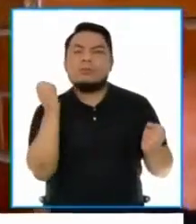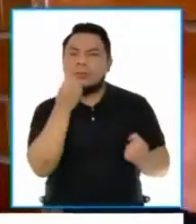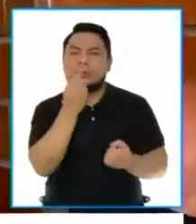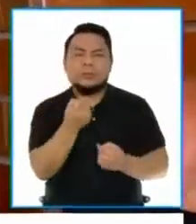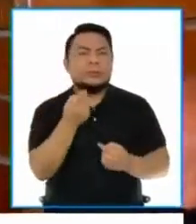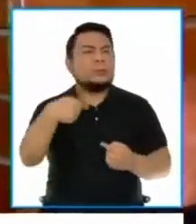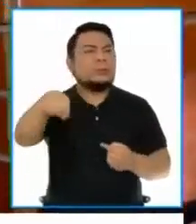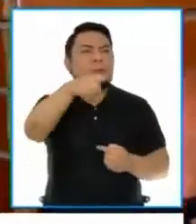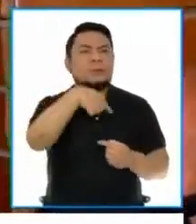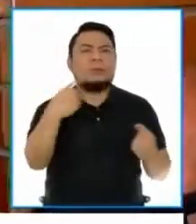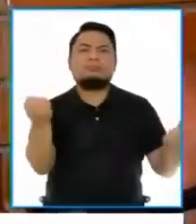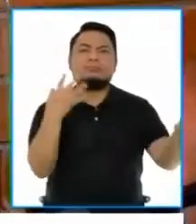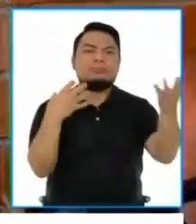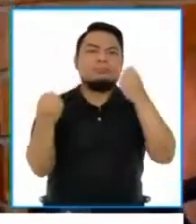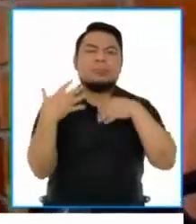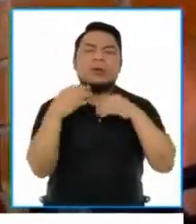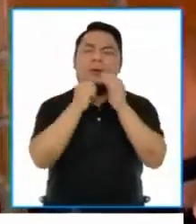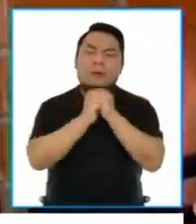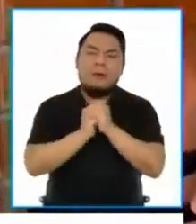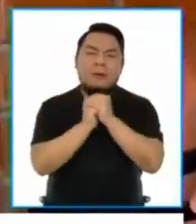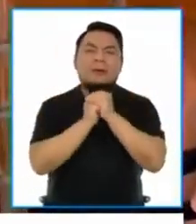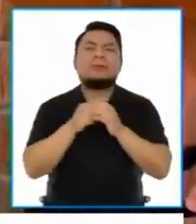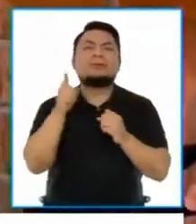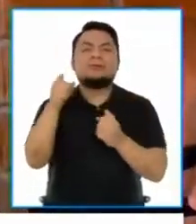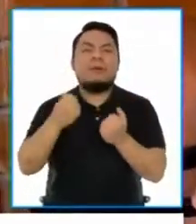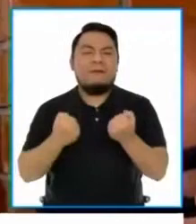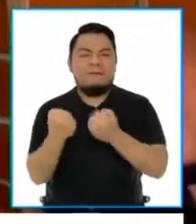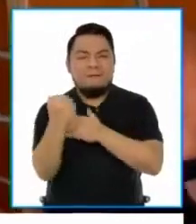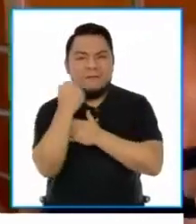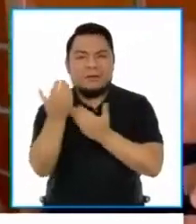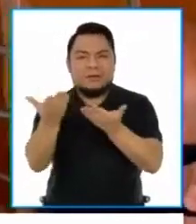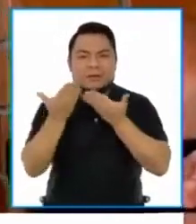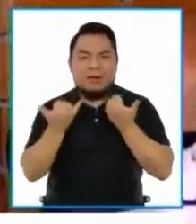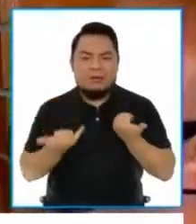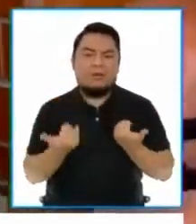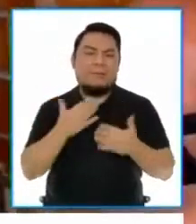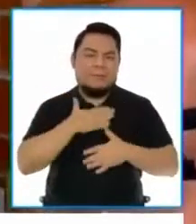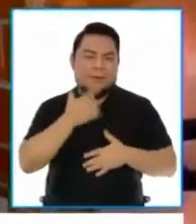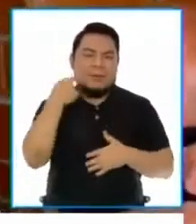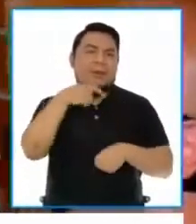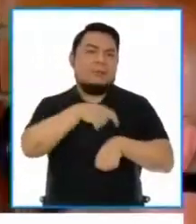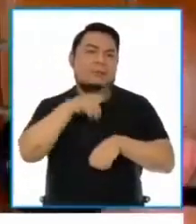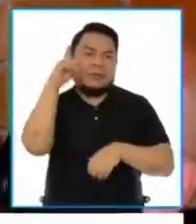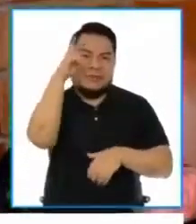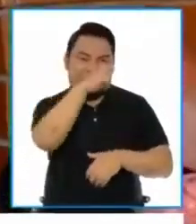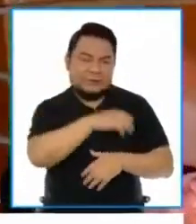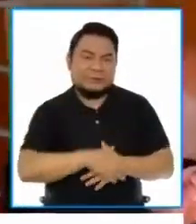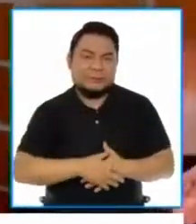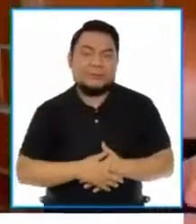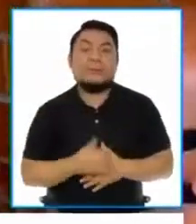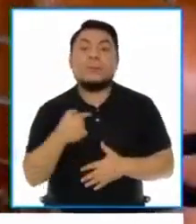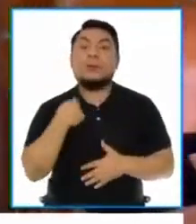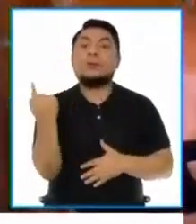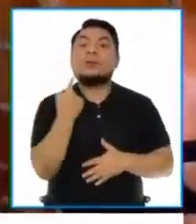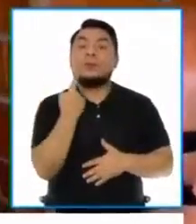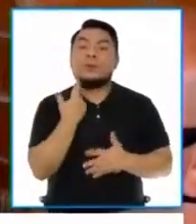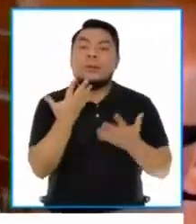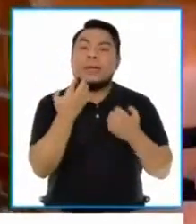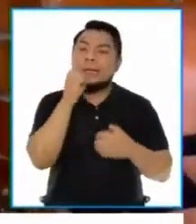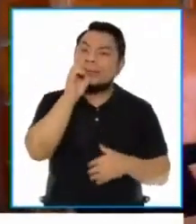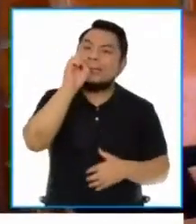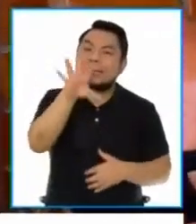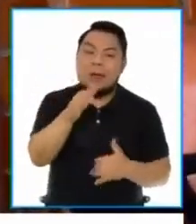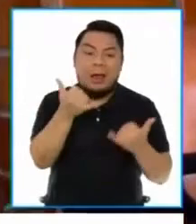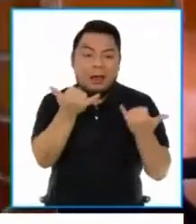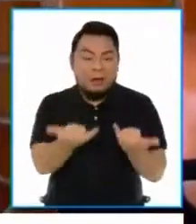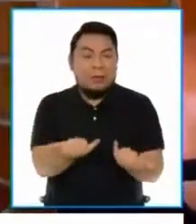sus oraciones y con su fuerza en estos momentos difíciles. Decirles solamente que